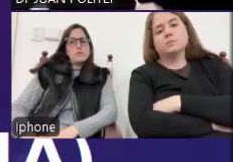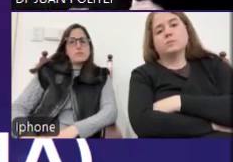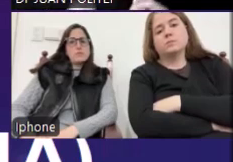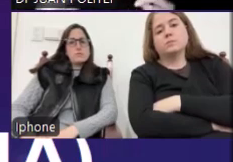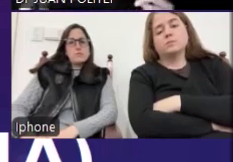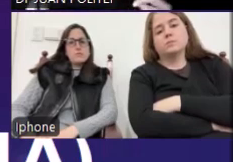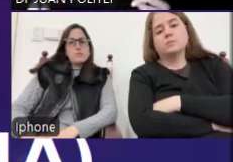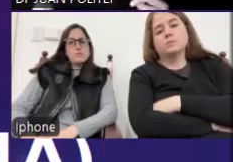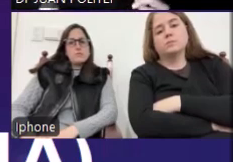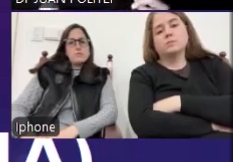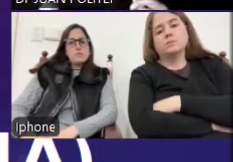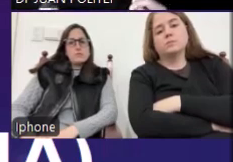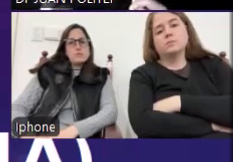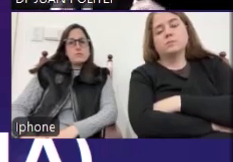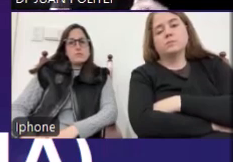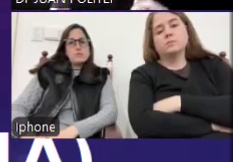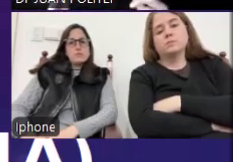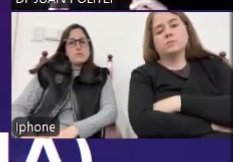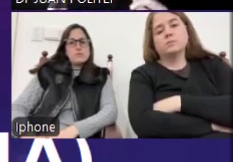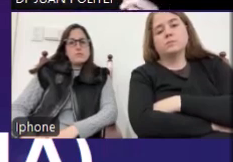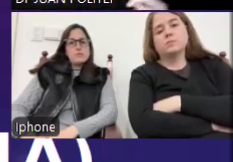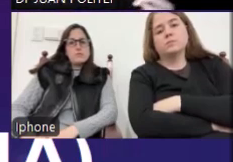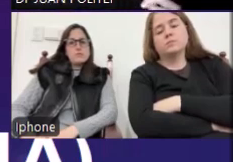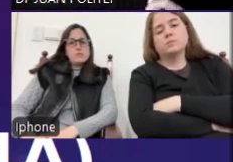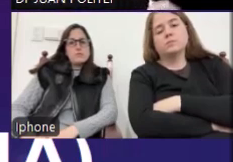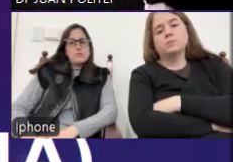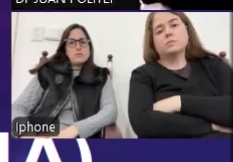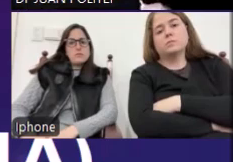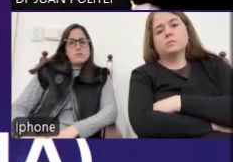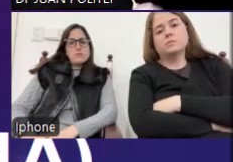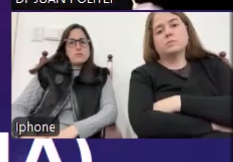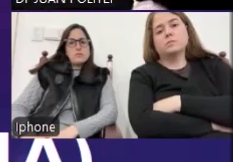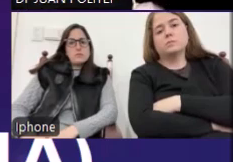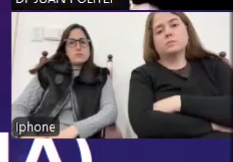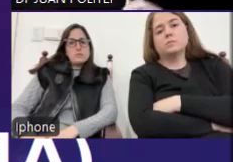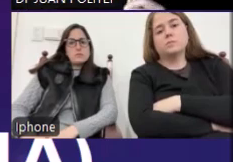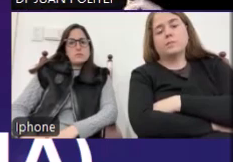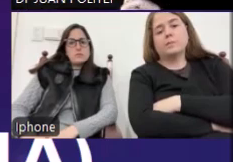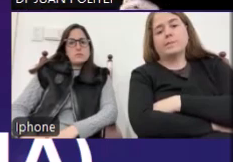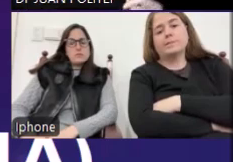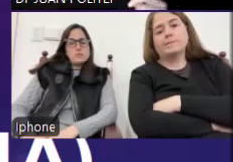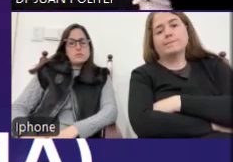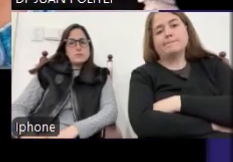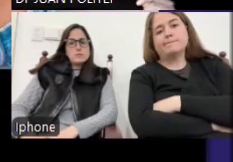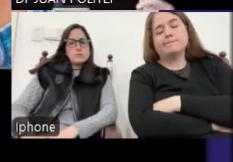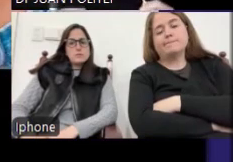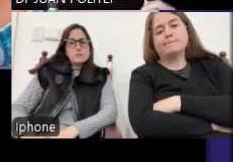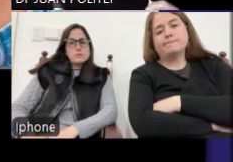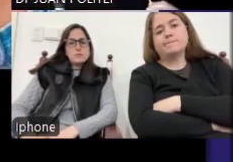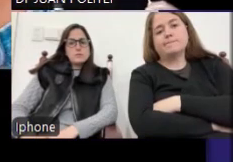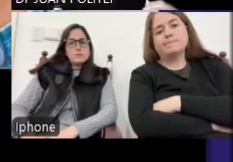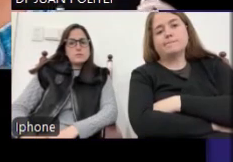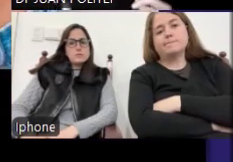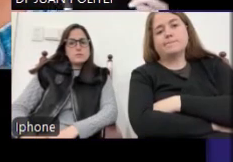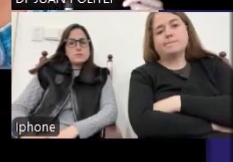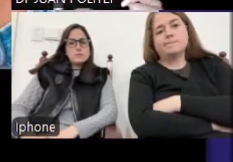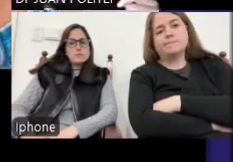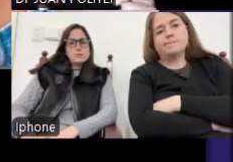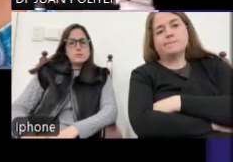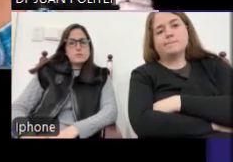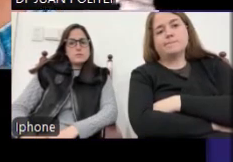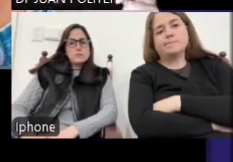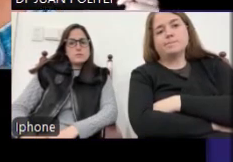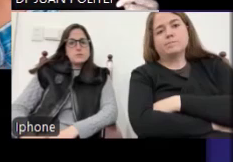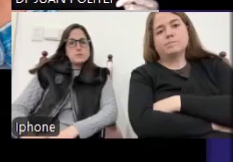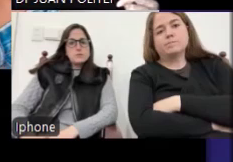es muy innovador, muy innovador. Yo les cuento un poco del estudio para que lo sepan. ¿Qué